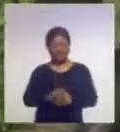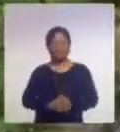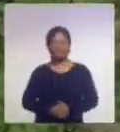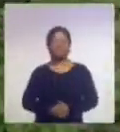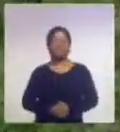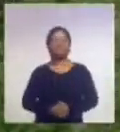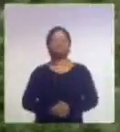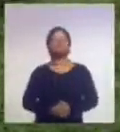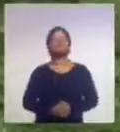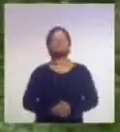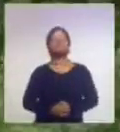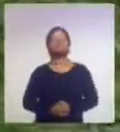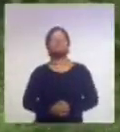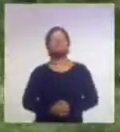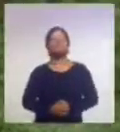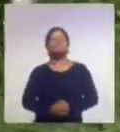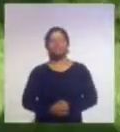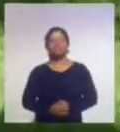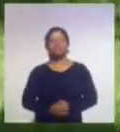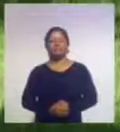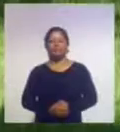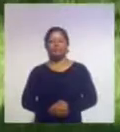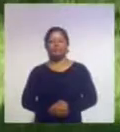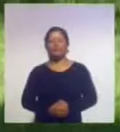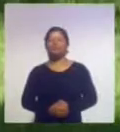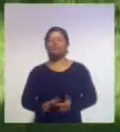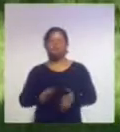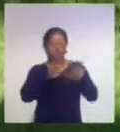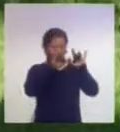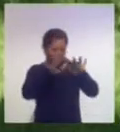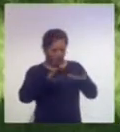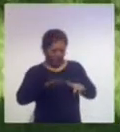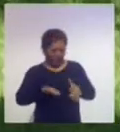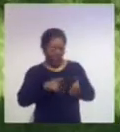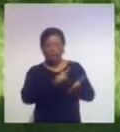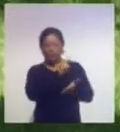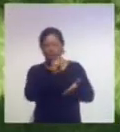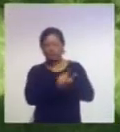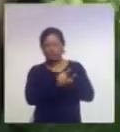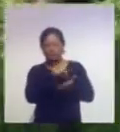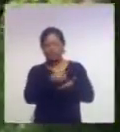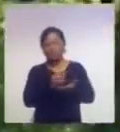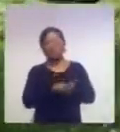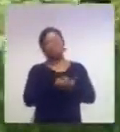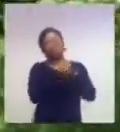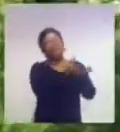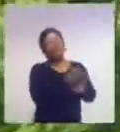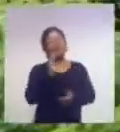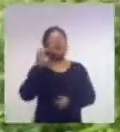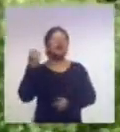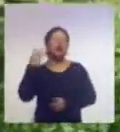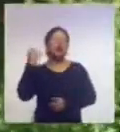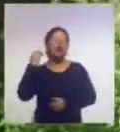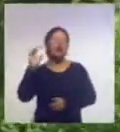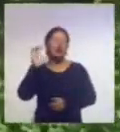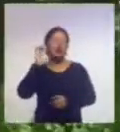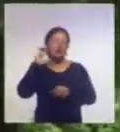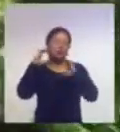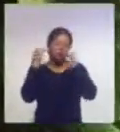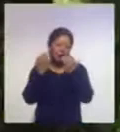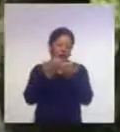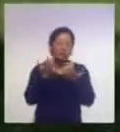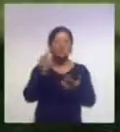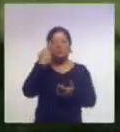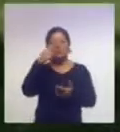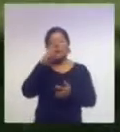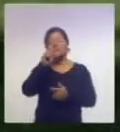El Instituto Tlaxcalteca de Desarrollo Taurino envió una iniciativa de decreto al Congreso del Estado para que las 36 ganaderías del Toro Bravo